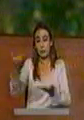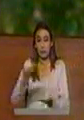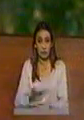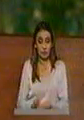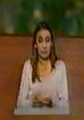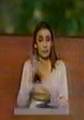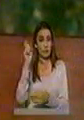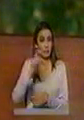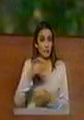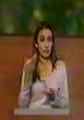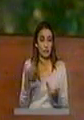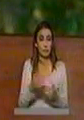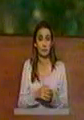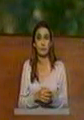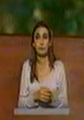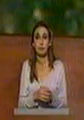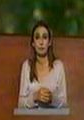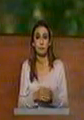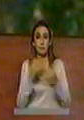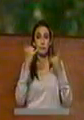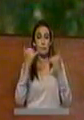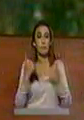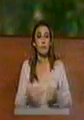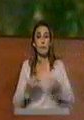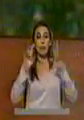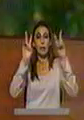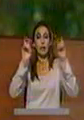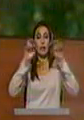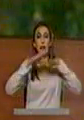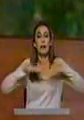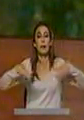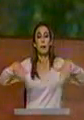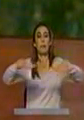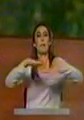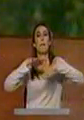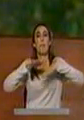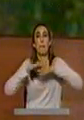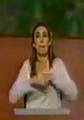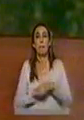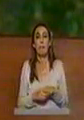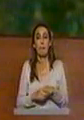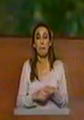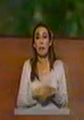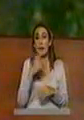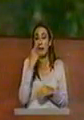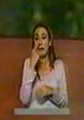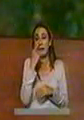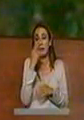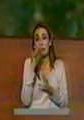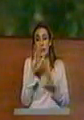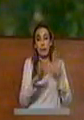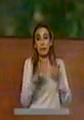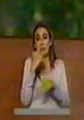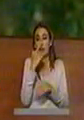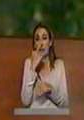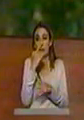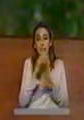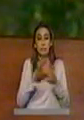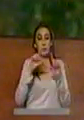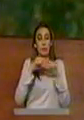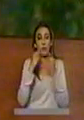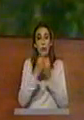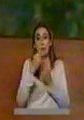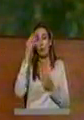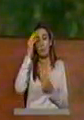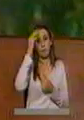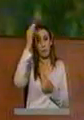turismo internacional. En este sentido, nosotros tenemos entendido que existe interés, por ejemplo, de grupos franceses, el